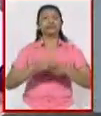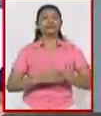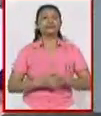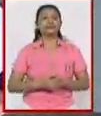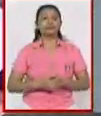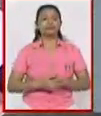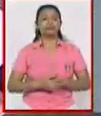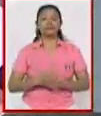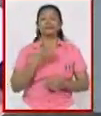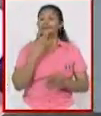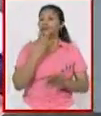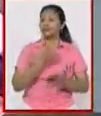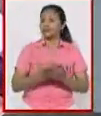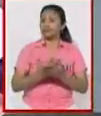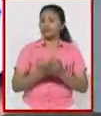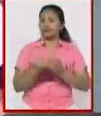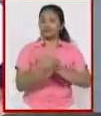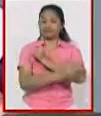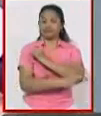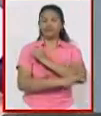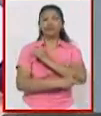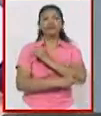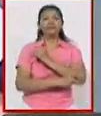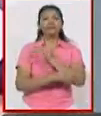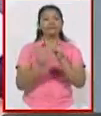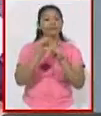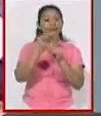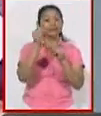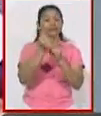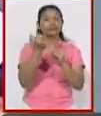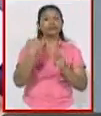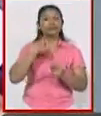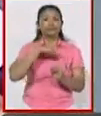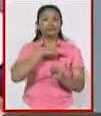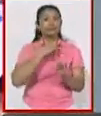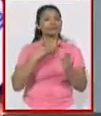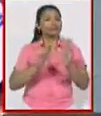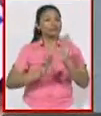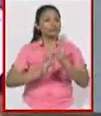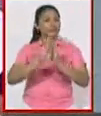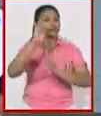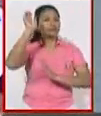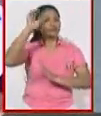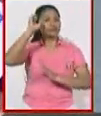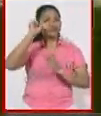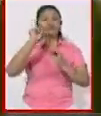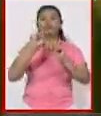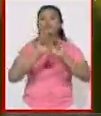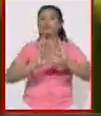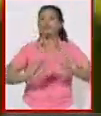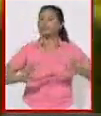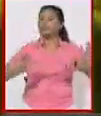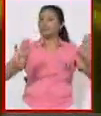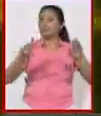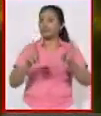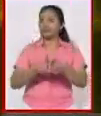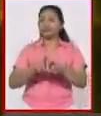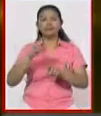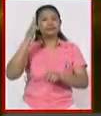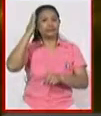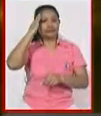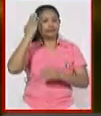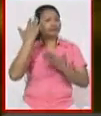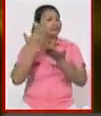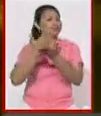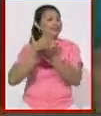de plantearle al país una propuesta alternativa a la nuestra, a la que llevamos adelante, al Estado plurinacional. Se conoció también que